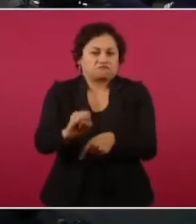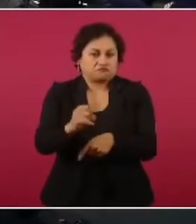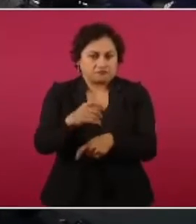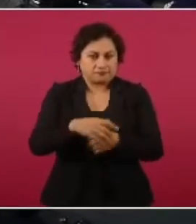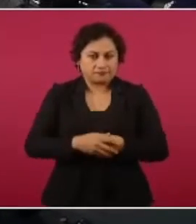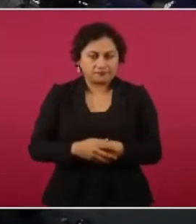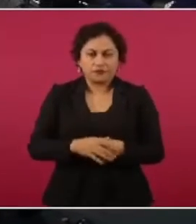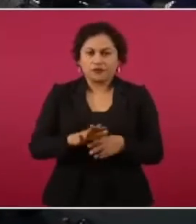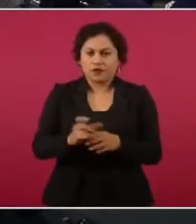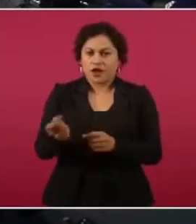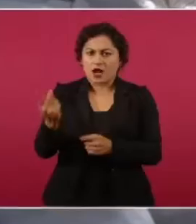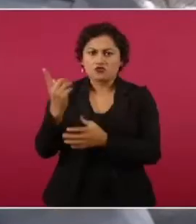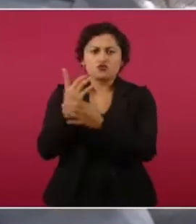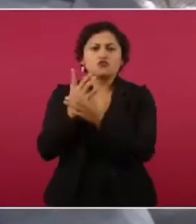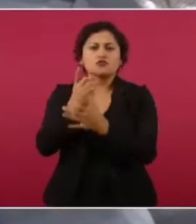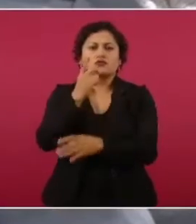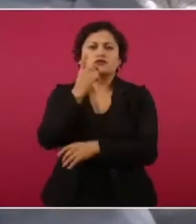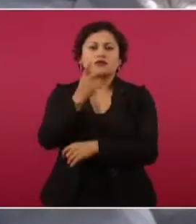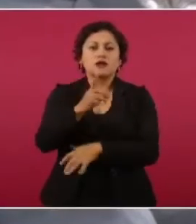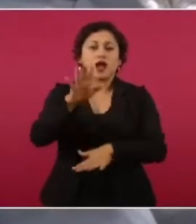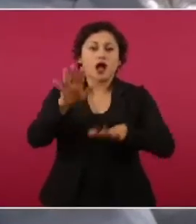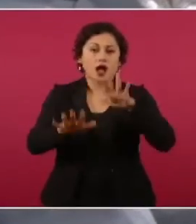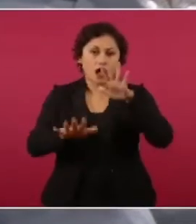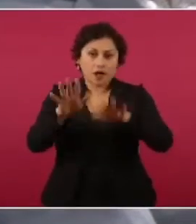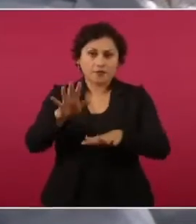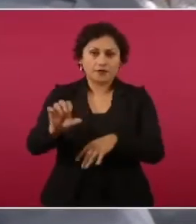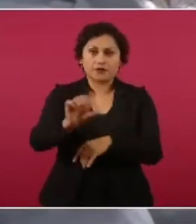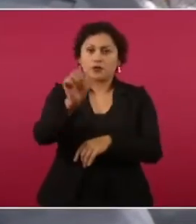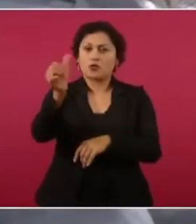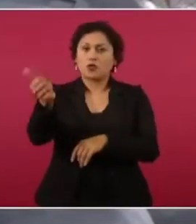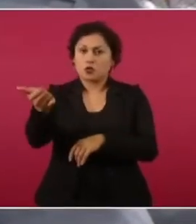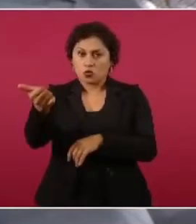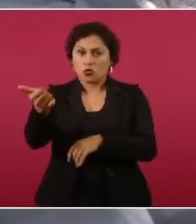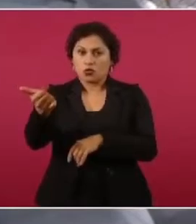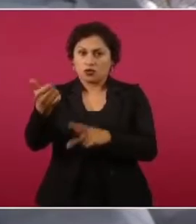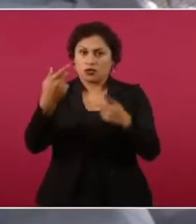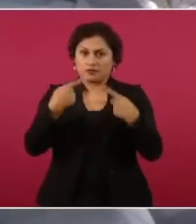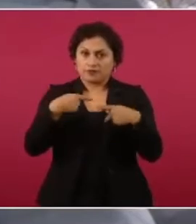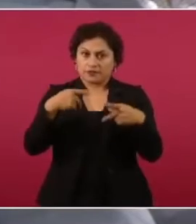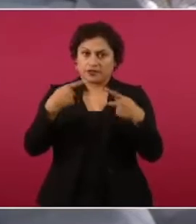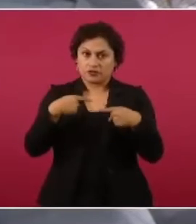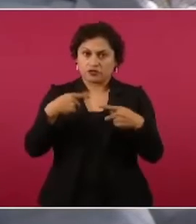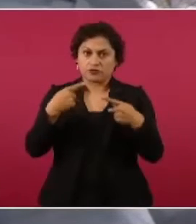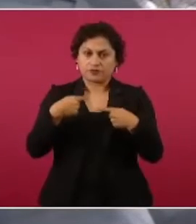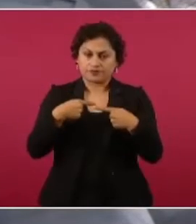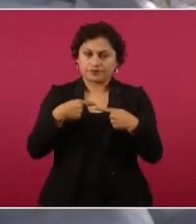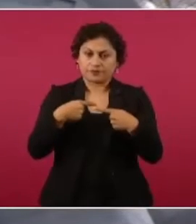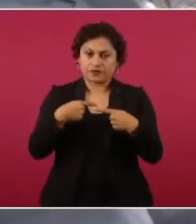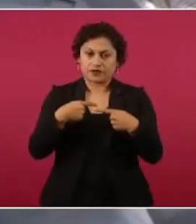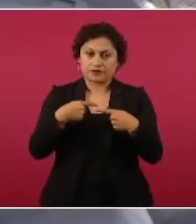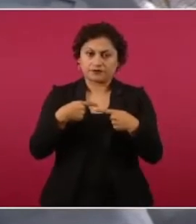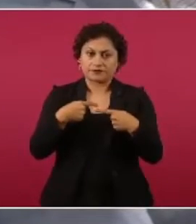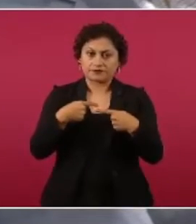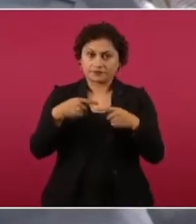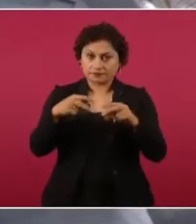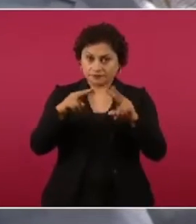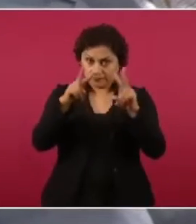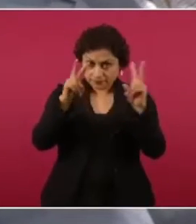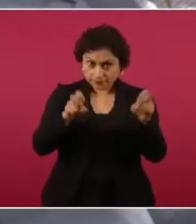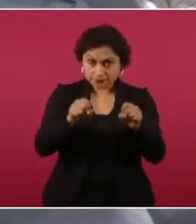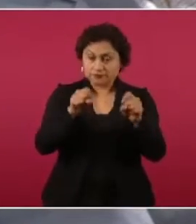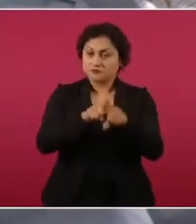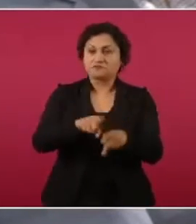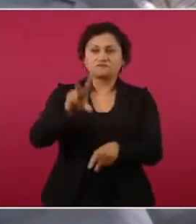mencionan que hasta impiden la entrada de algunos otros personas que se dediquen a este tipo de sector, para que se